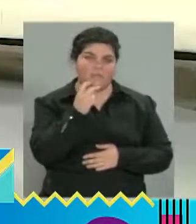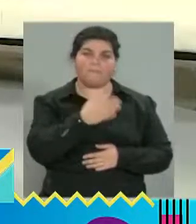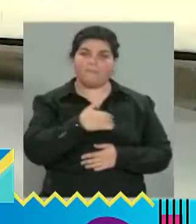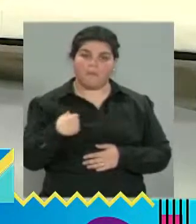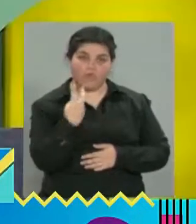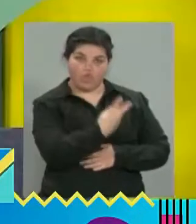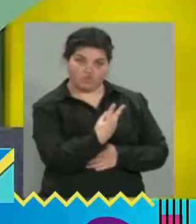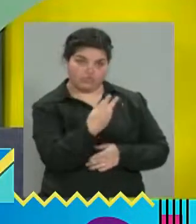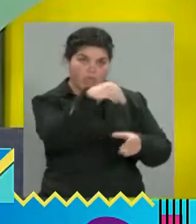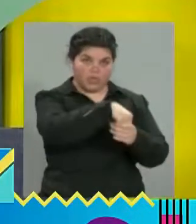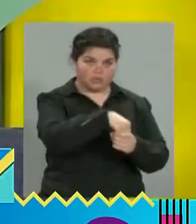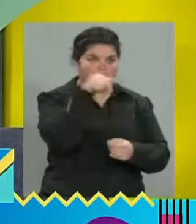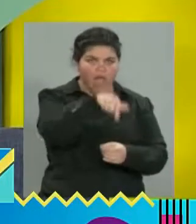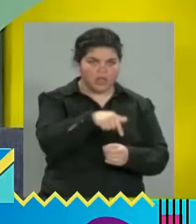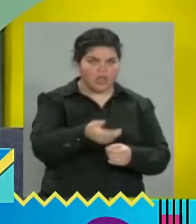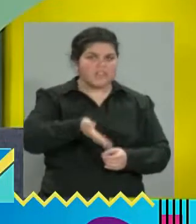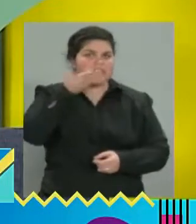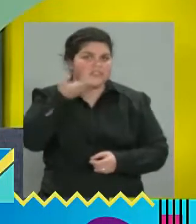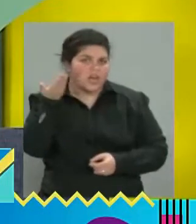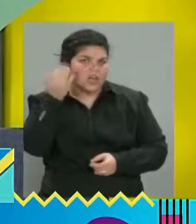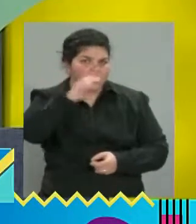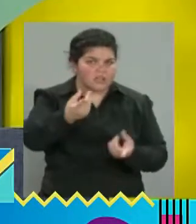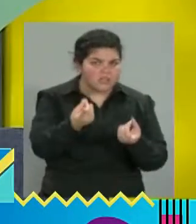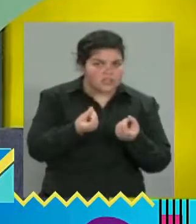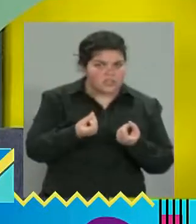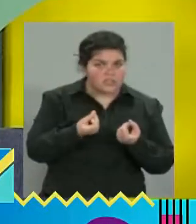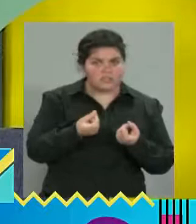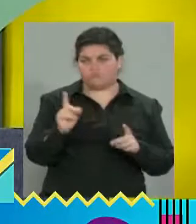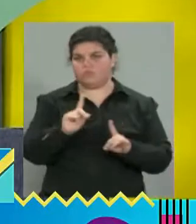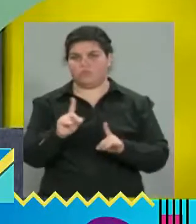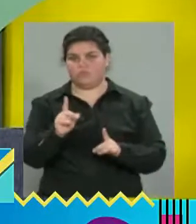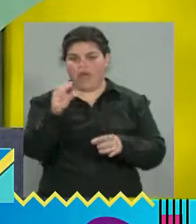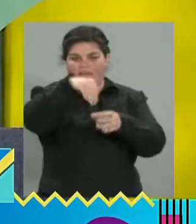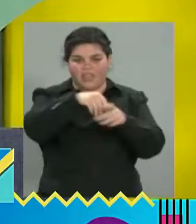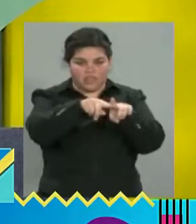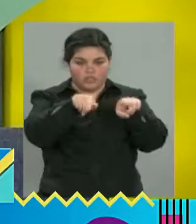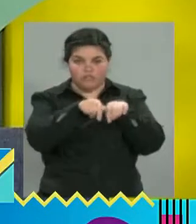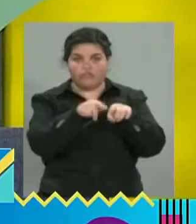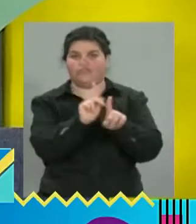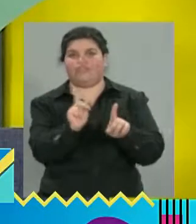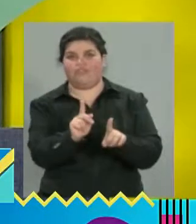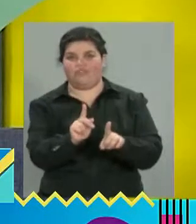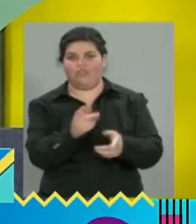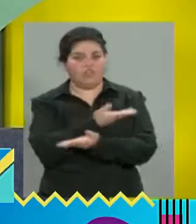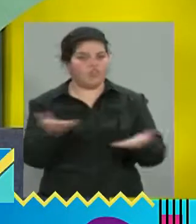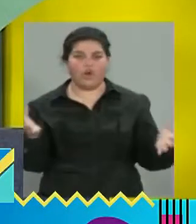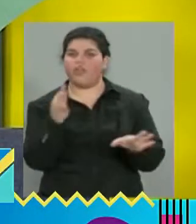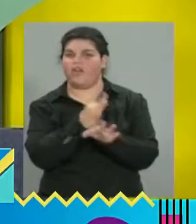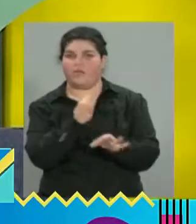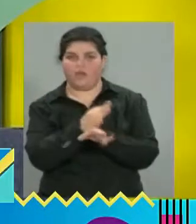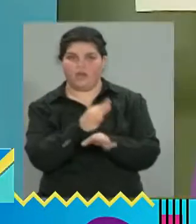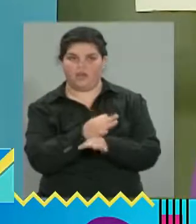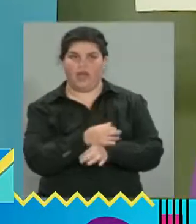en el jardín? No, de última, si se hace la charla, se tiene que darse en toda la escuela, porque si no va a decir, el jardincito, ¿dónde está ese niño?